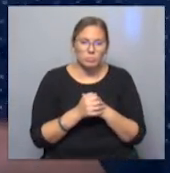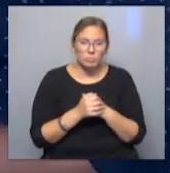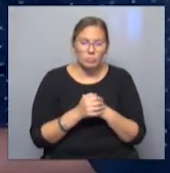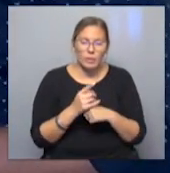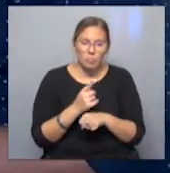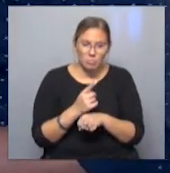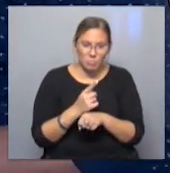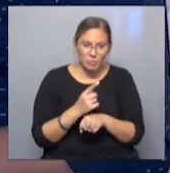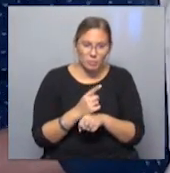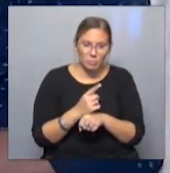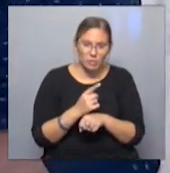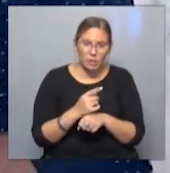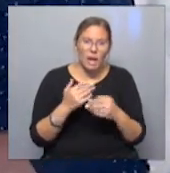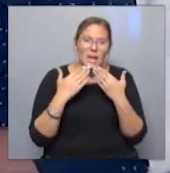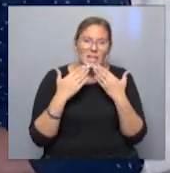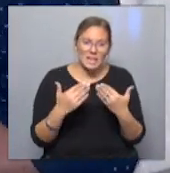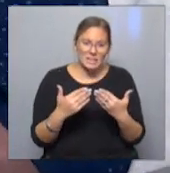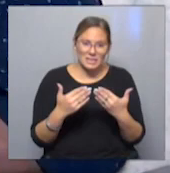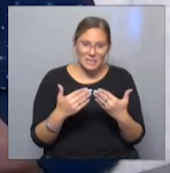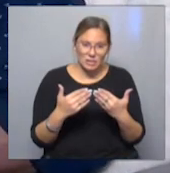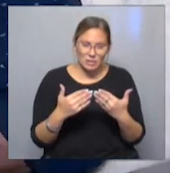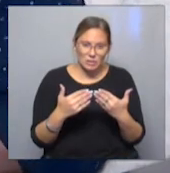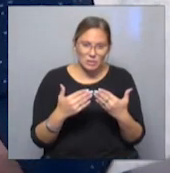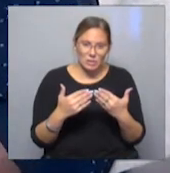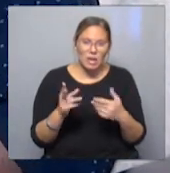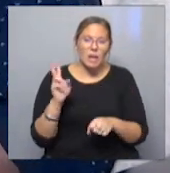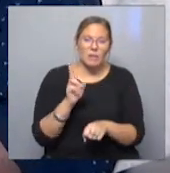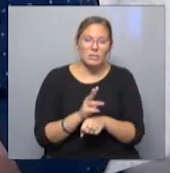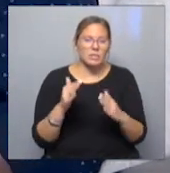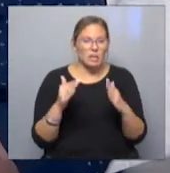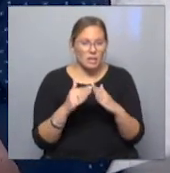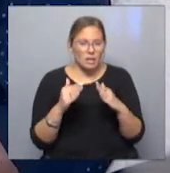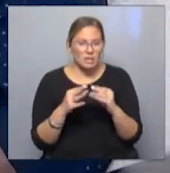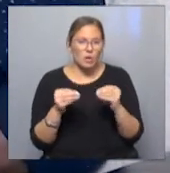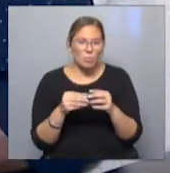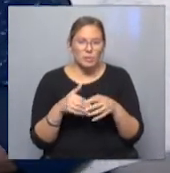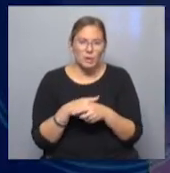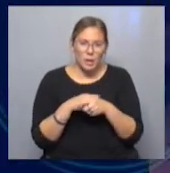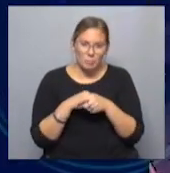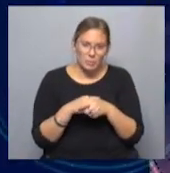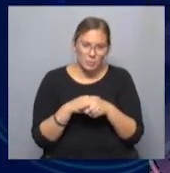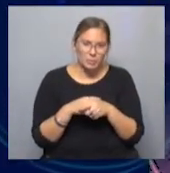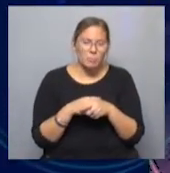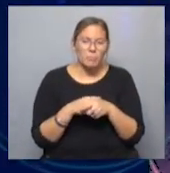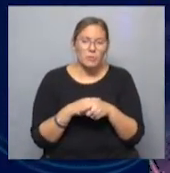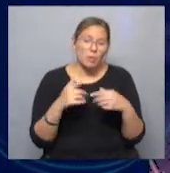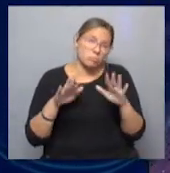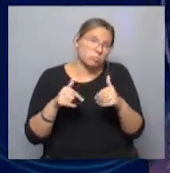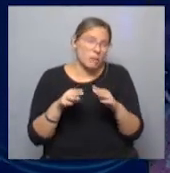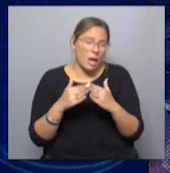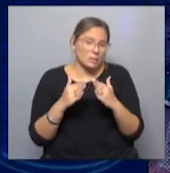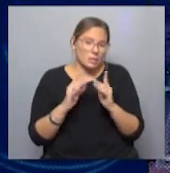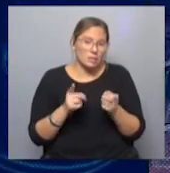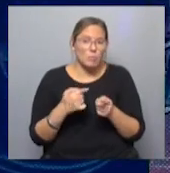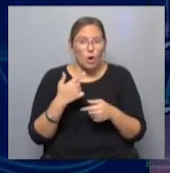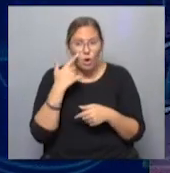Bueno, primero que nada, agradecer la visita a la casa de nuestro compañero y amigo, que es nuestra casa en definitiva. Y